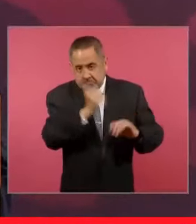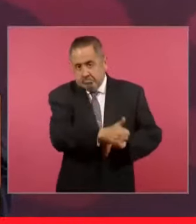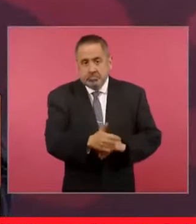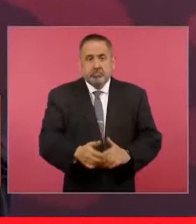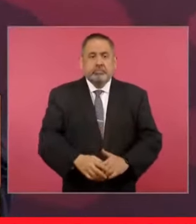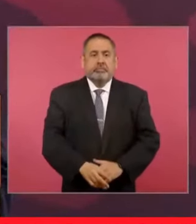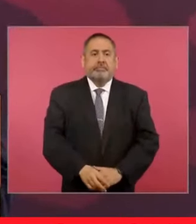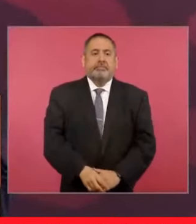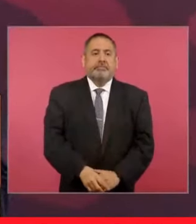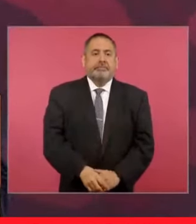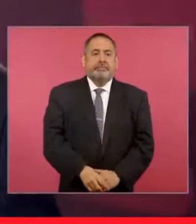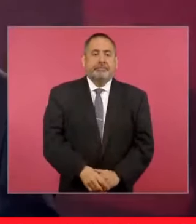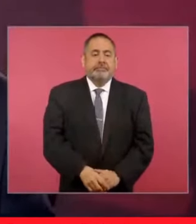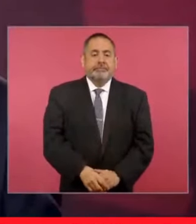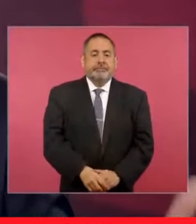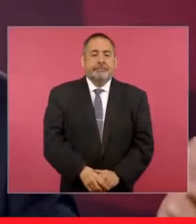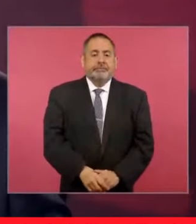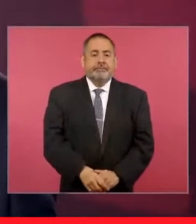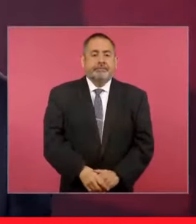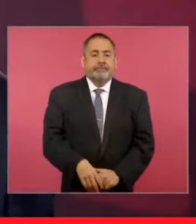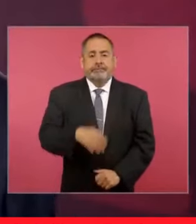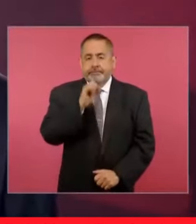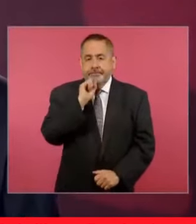corrupción además